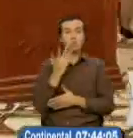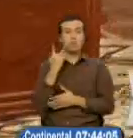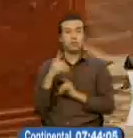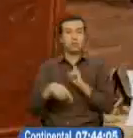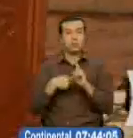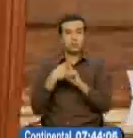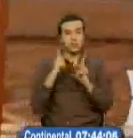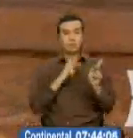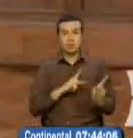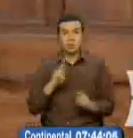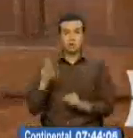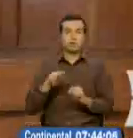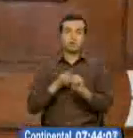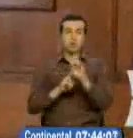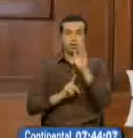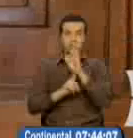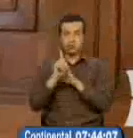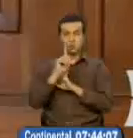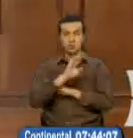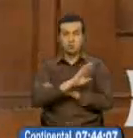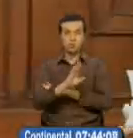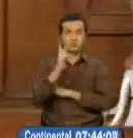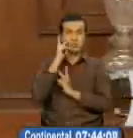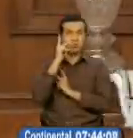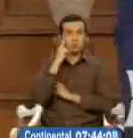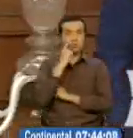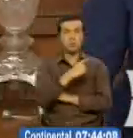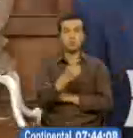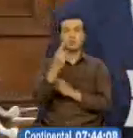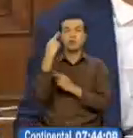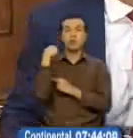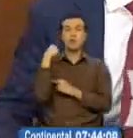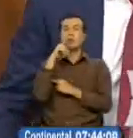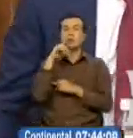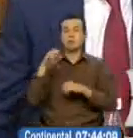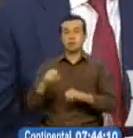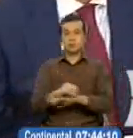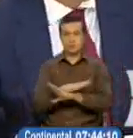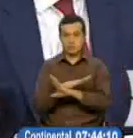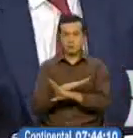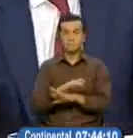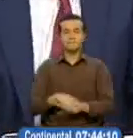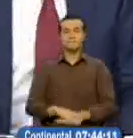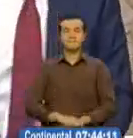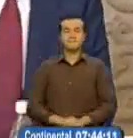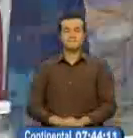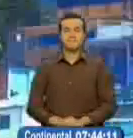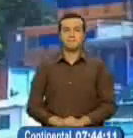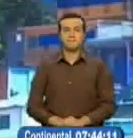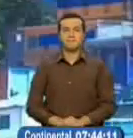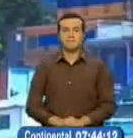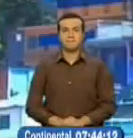incorporados al Plan Nacional de Desarrollo, cuya reformulación está a cargo de Semplades. Javier Ceballos, Ecuador TV.